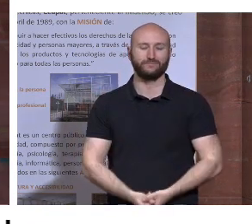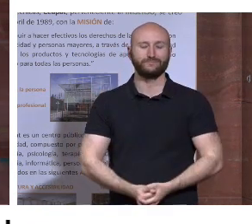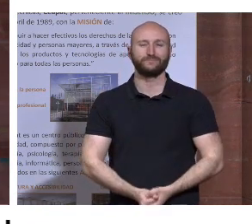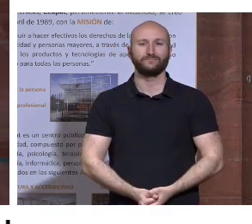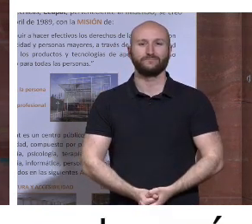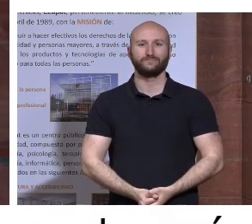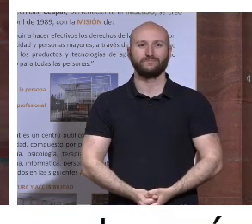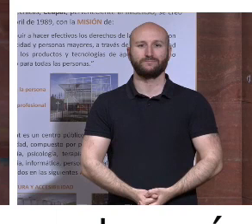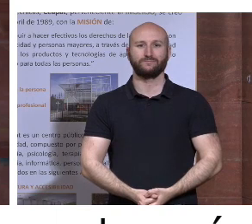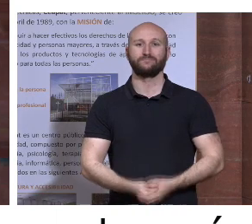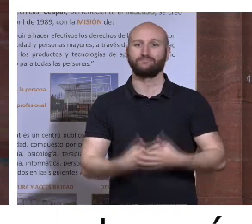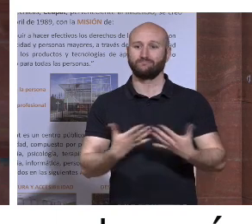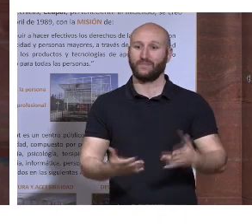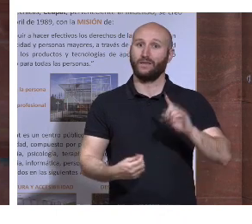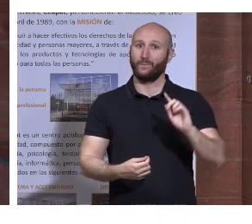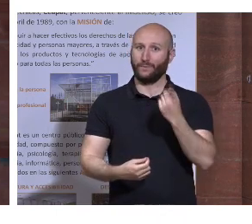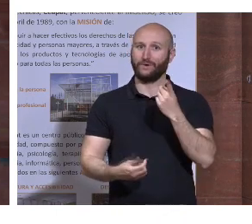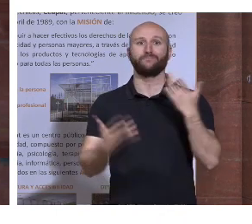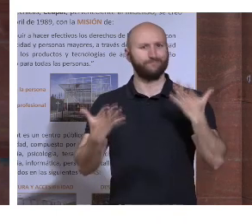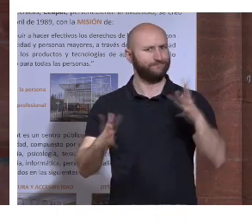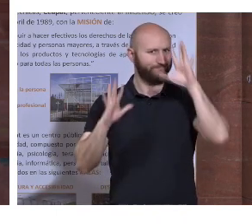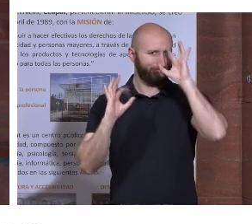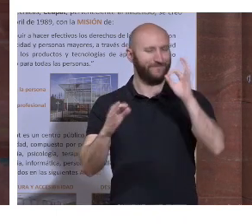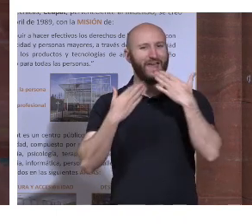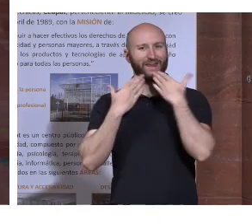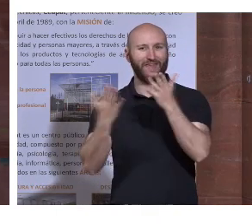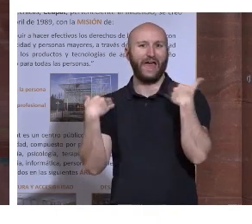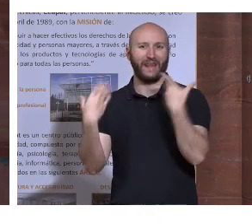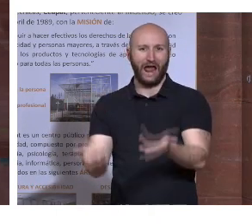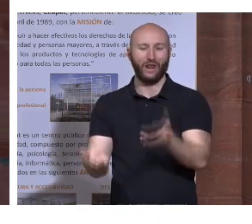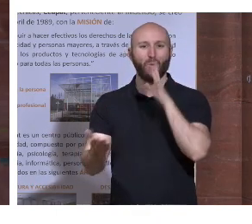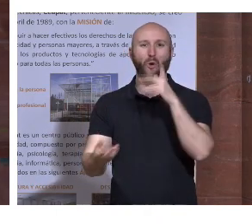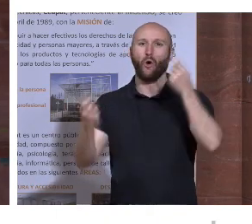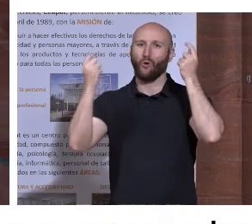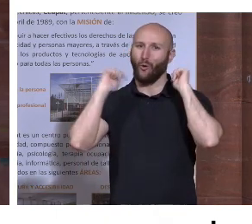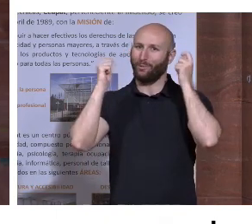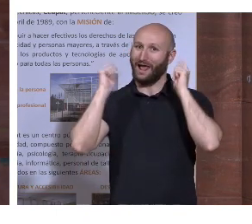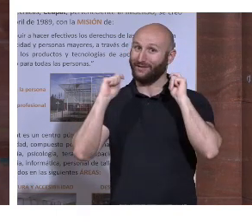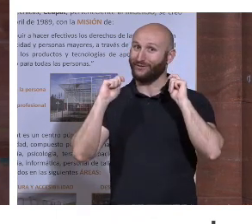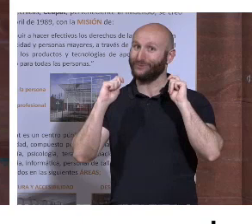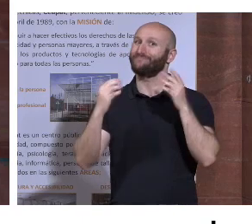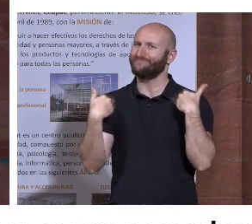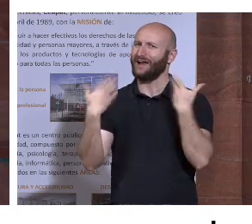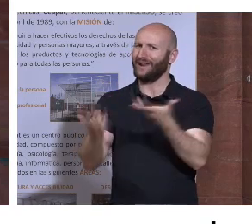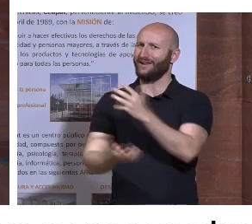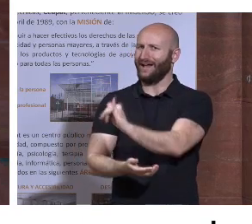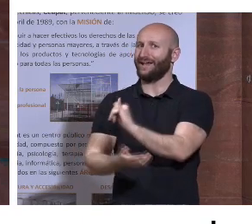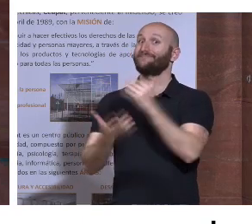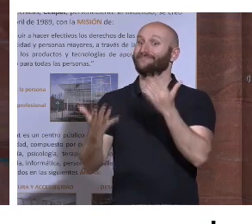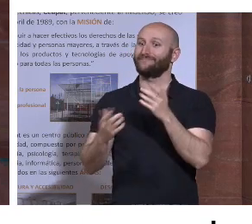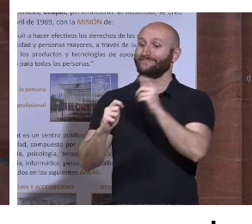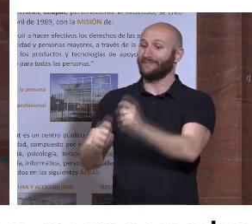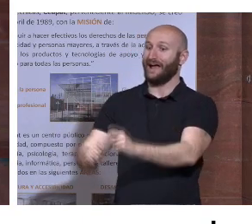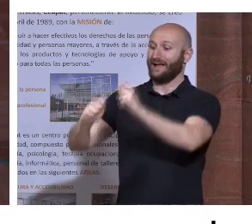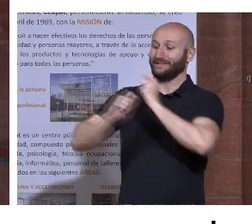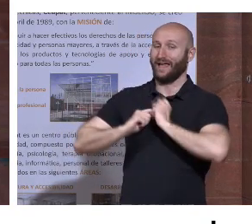pues en primer lugar, por supuesto, agradecer este regalo. Como estamos de cumpleaños, hay regalos y a mí el regalo que me ha hecho el